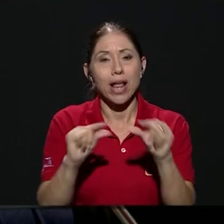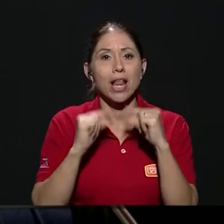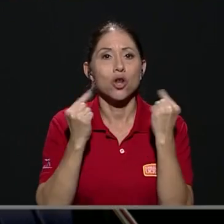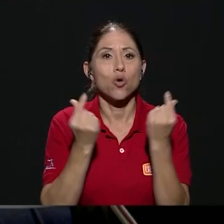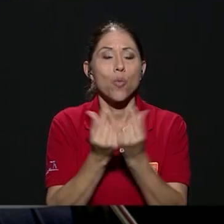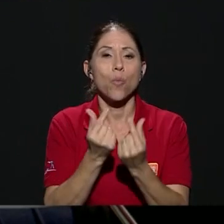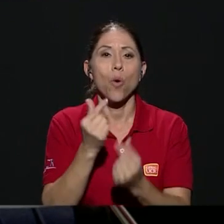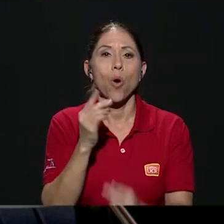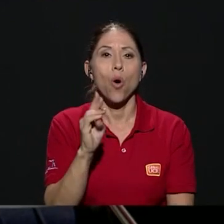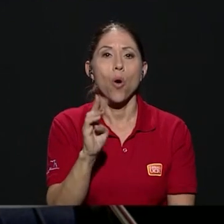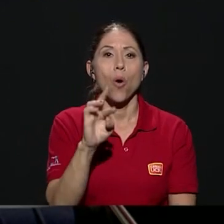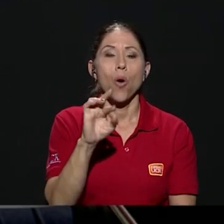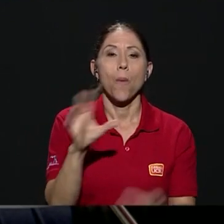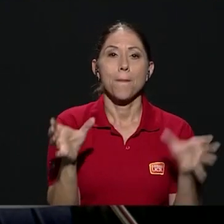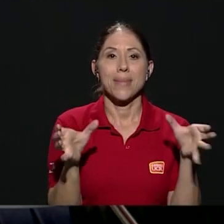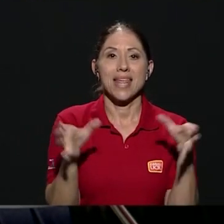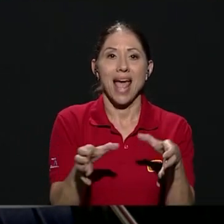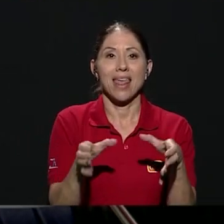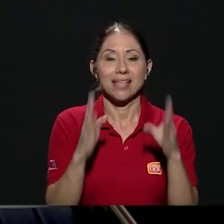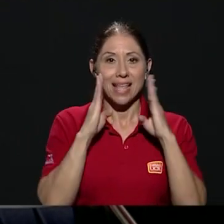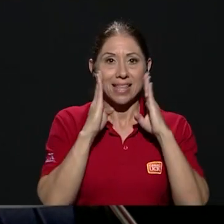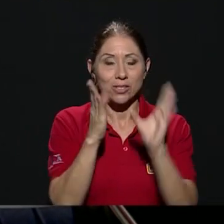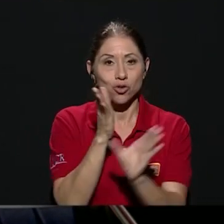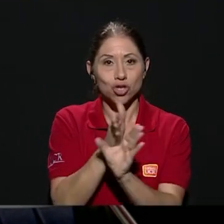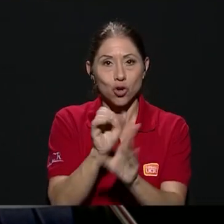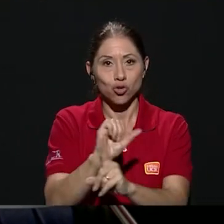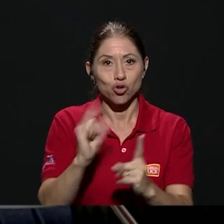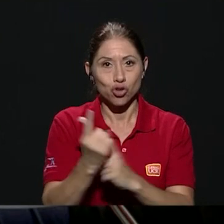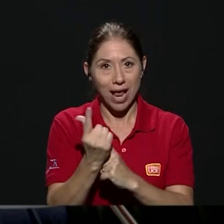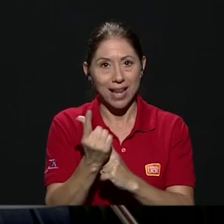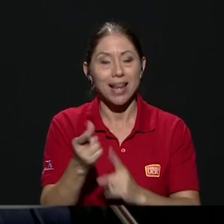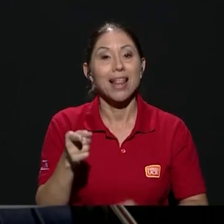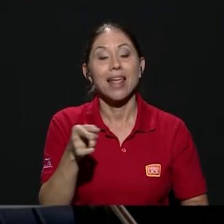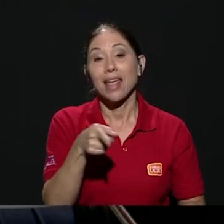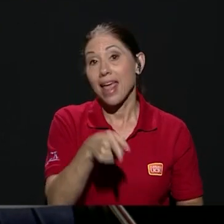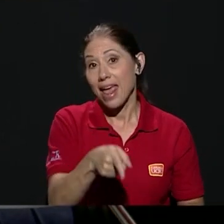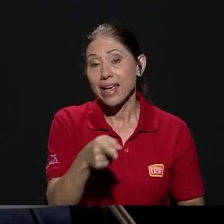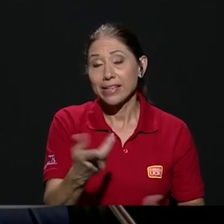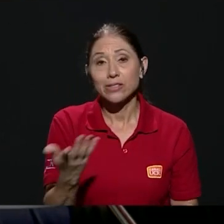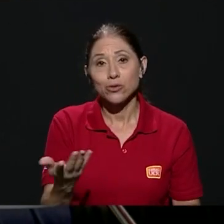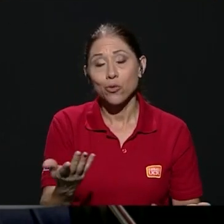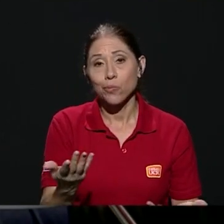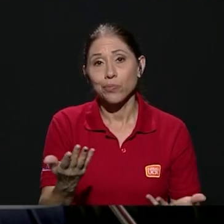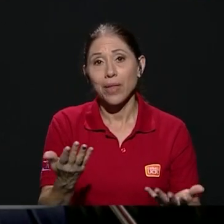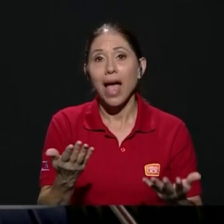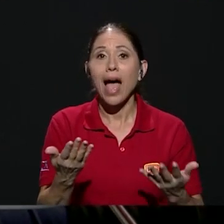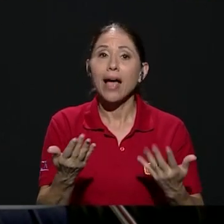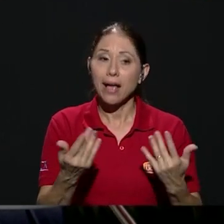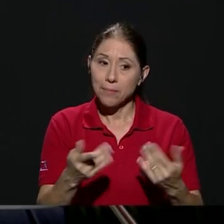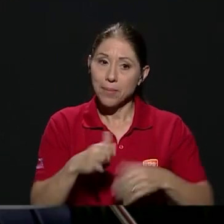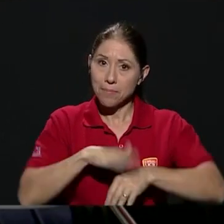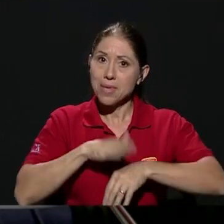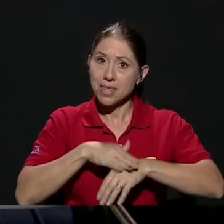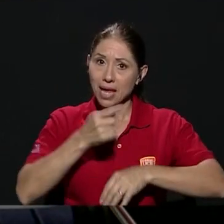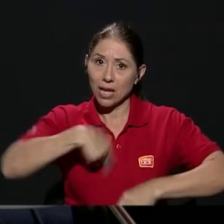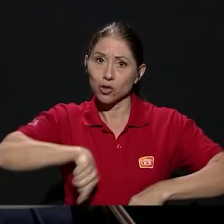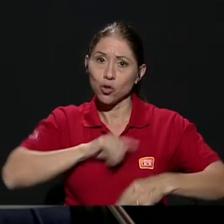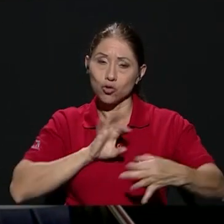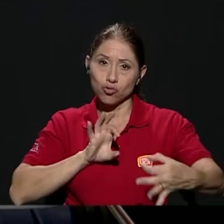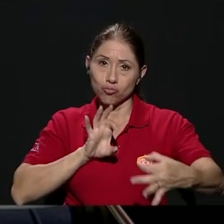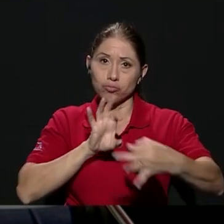las brigadas de atención psicosocial y precisamente eso nos ha permitido pues hacer este enlace para que los